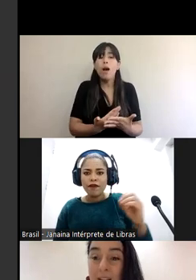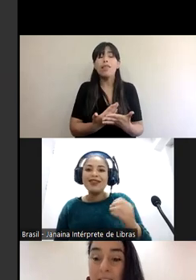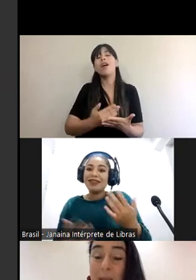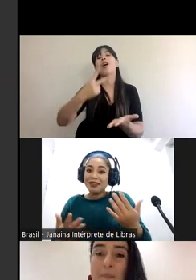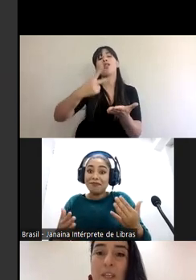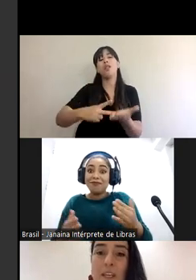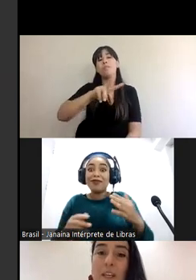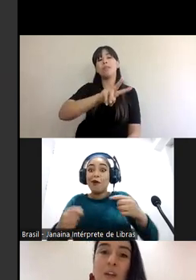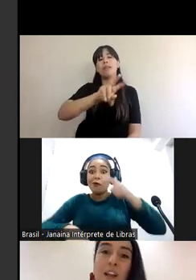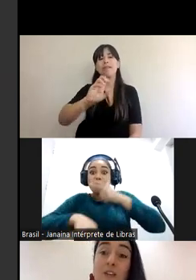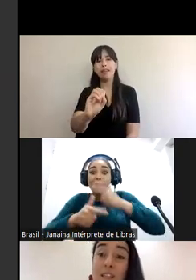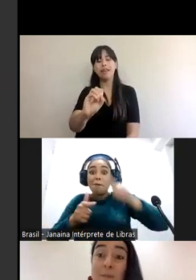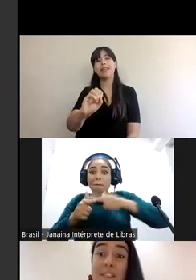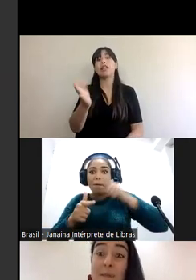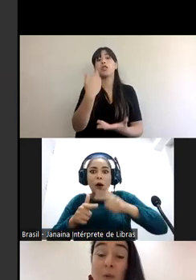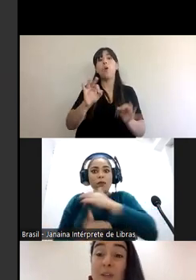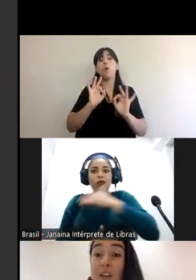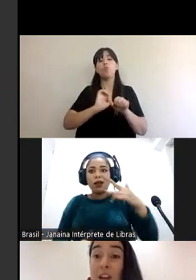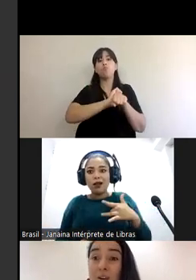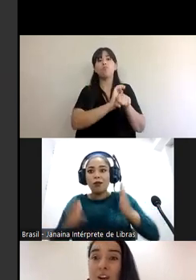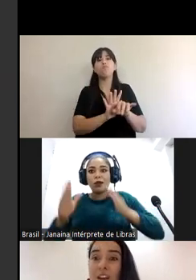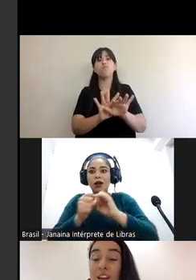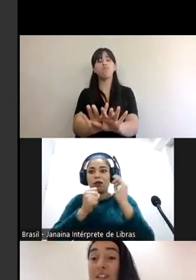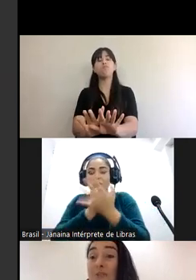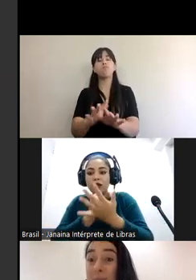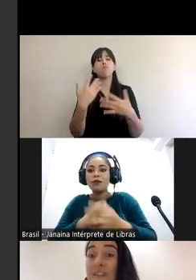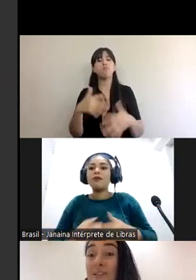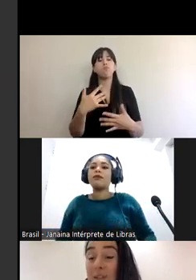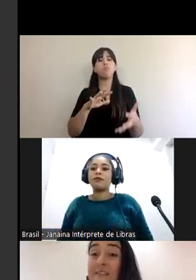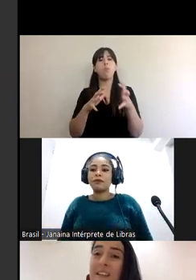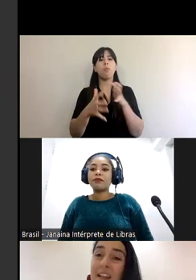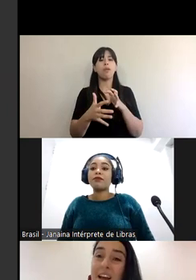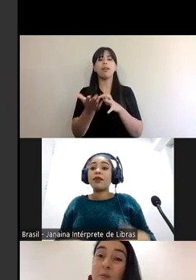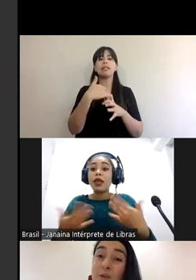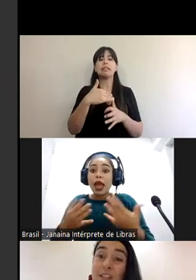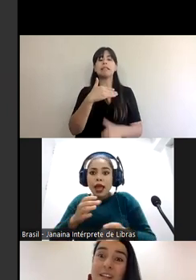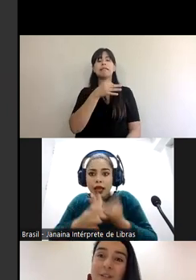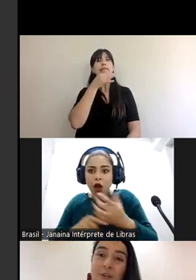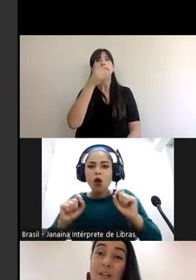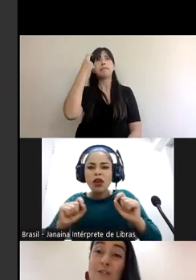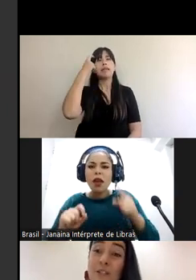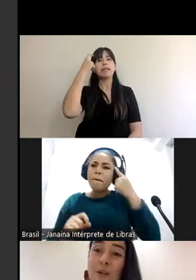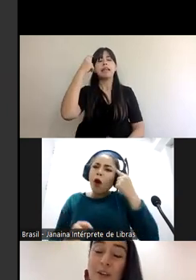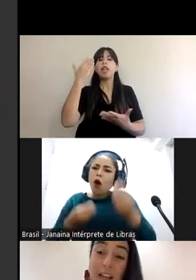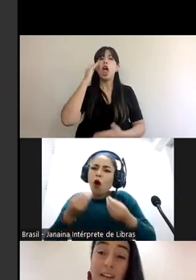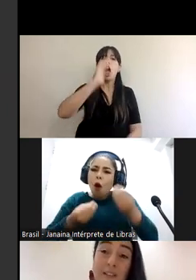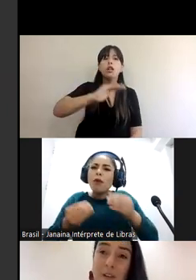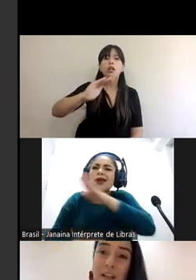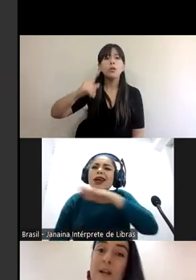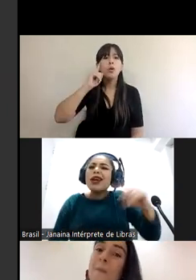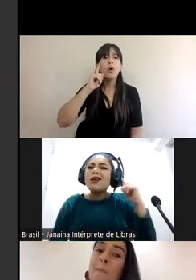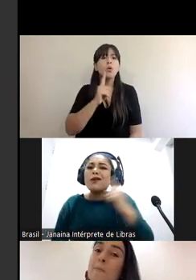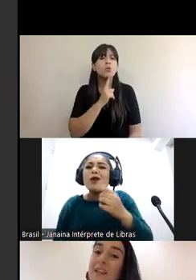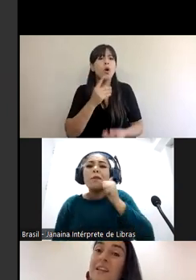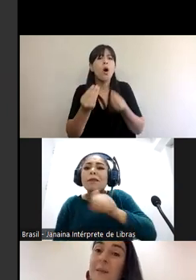de la pandemia, y una de las cosas que empezamos a cuestionarnos con esto de la privación de libertad, cómo lo estaban haciendo los niños sordos y las niñas